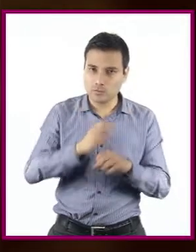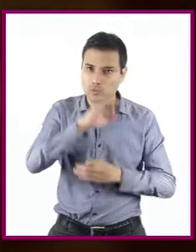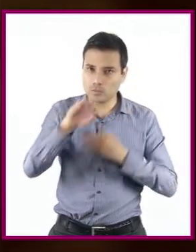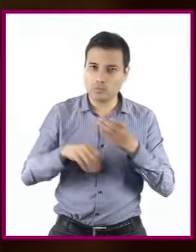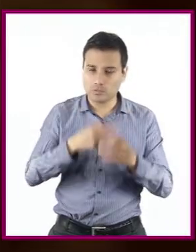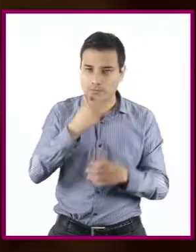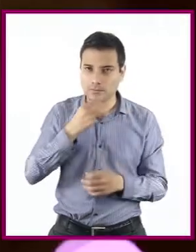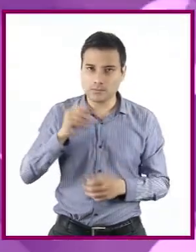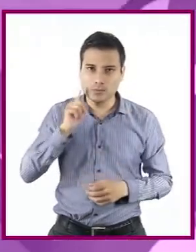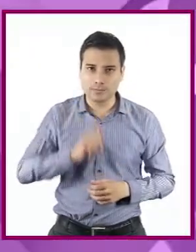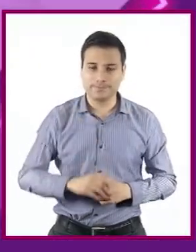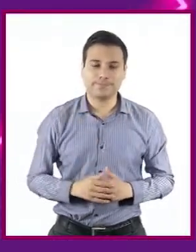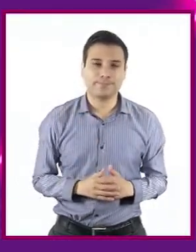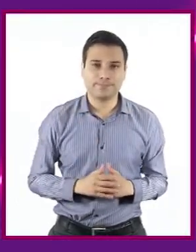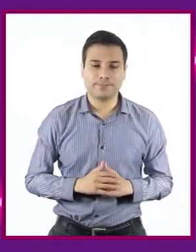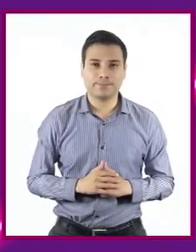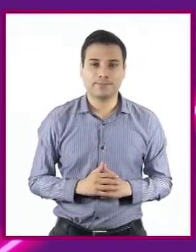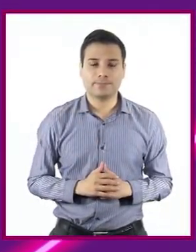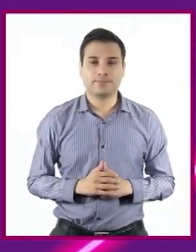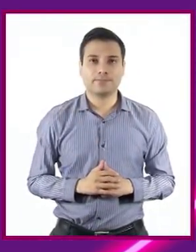y de todos.